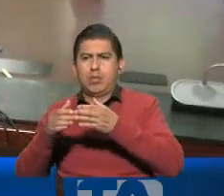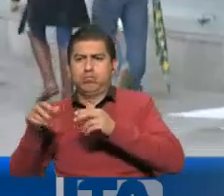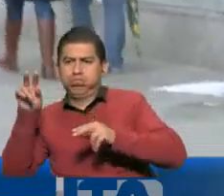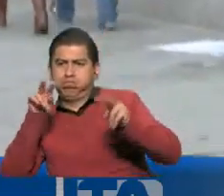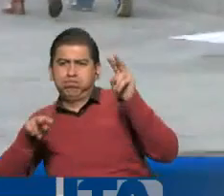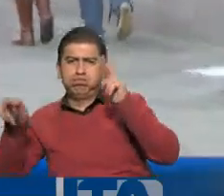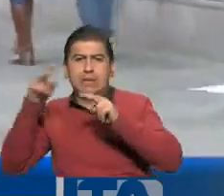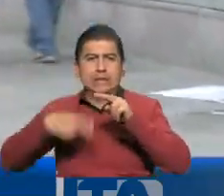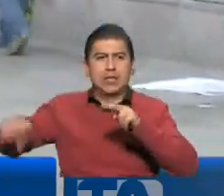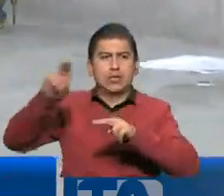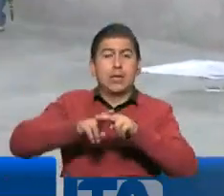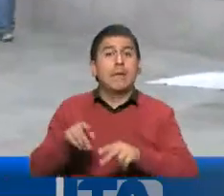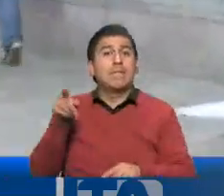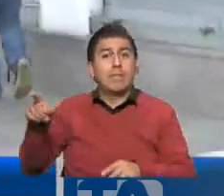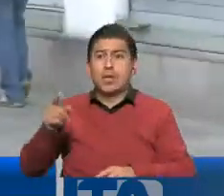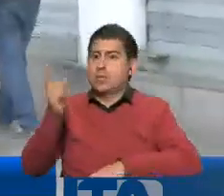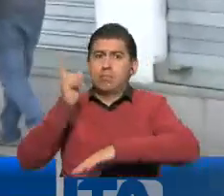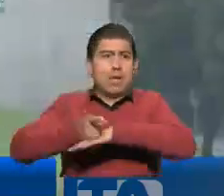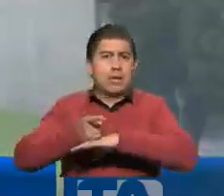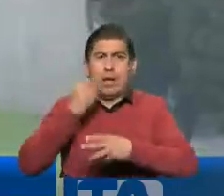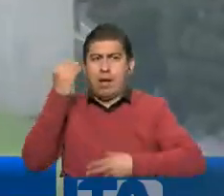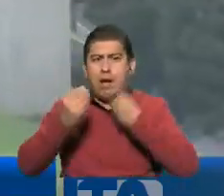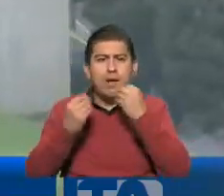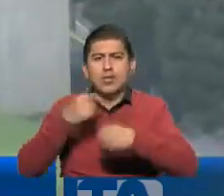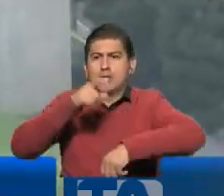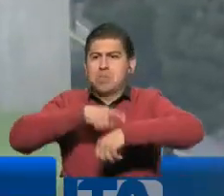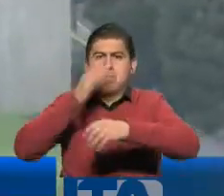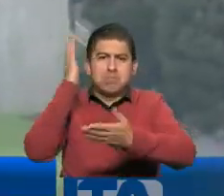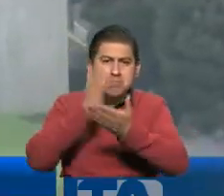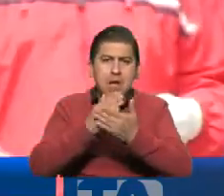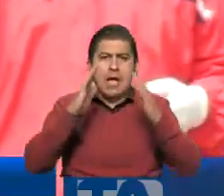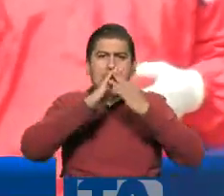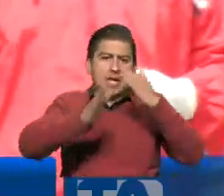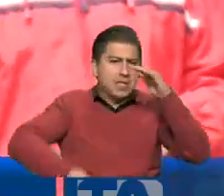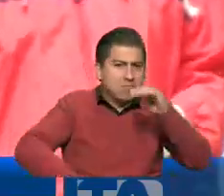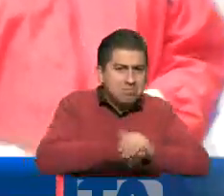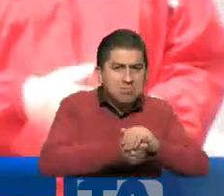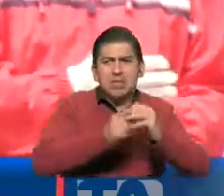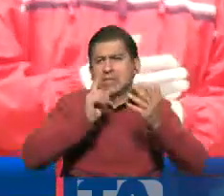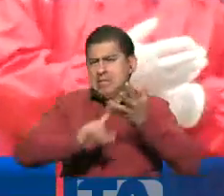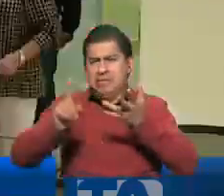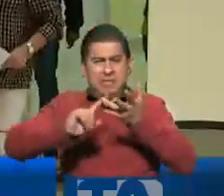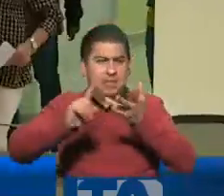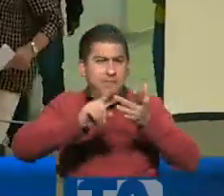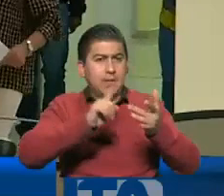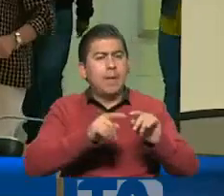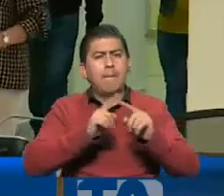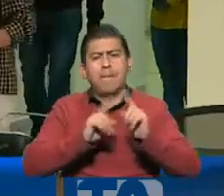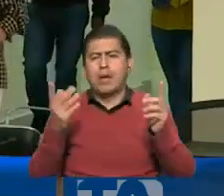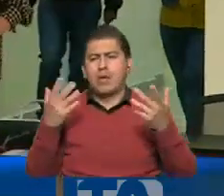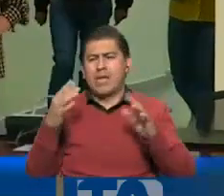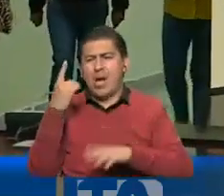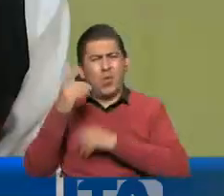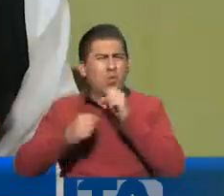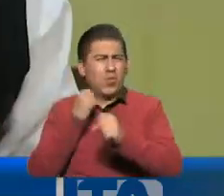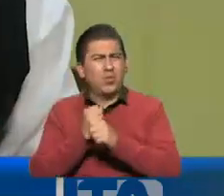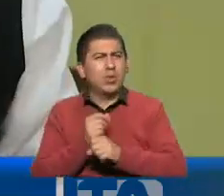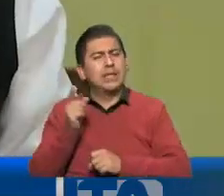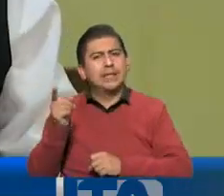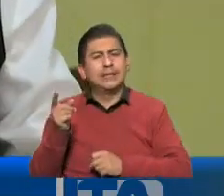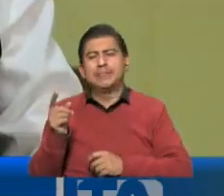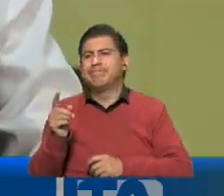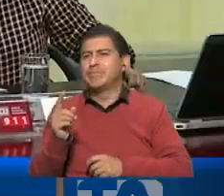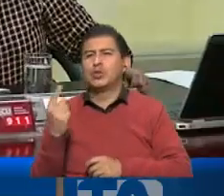principio, este se encargaba de dictar las medidas que regían en el país para combatir la pandemia. Pero hoy, tras un año de permanecer